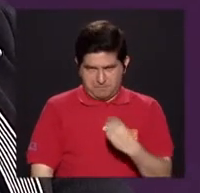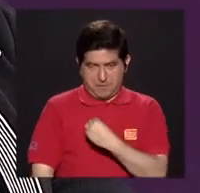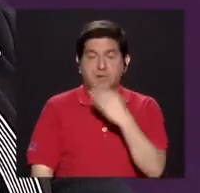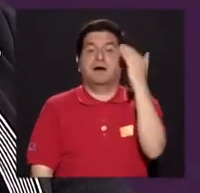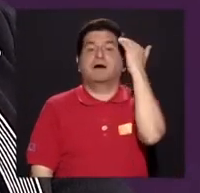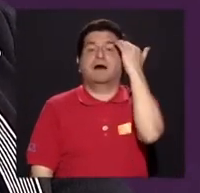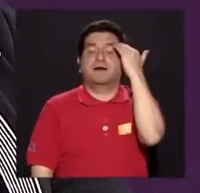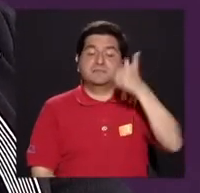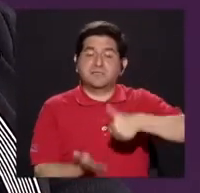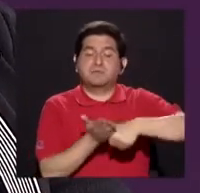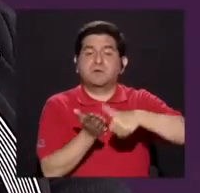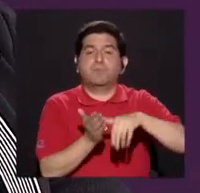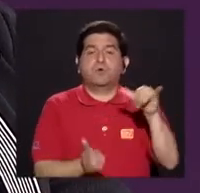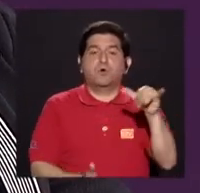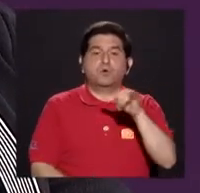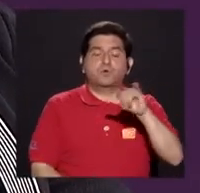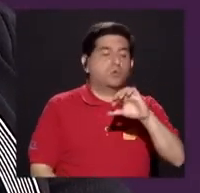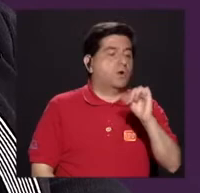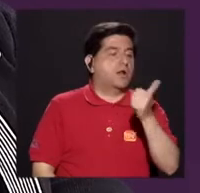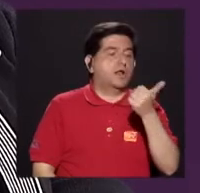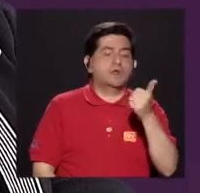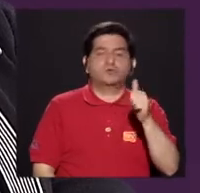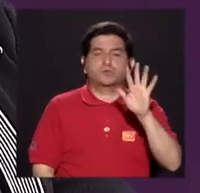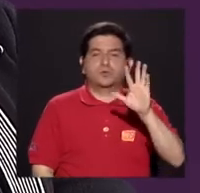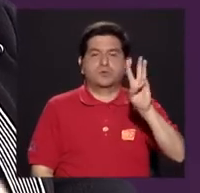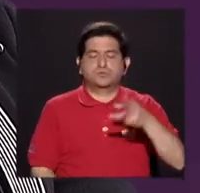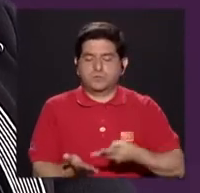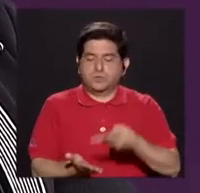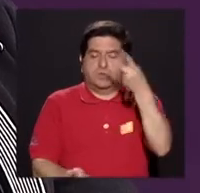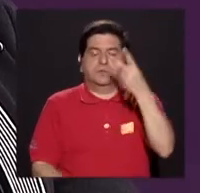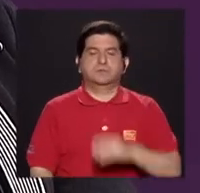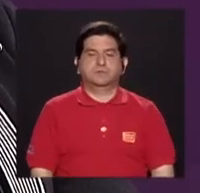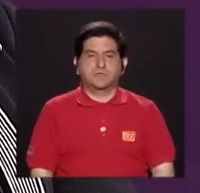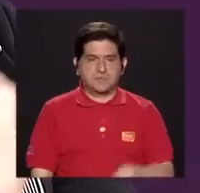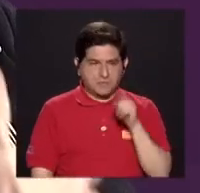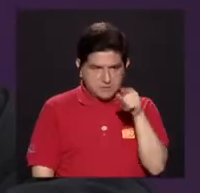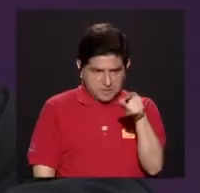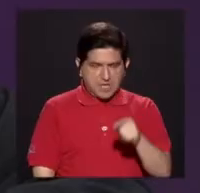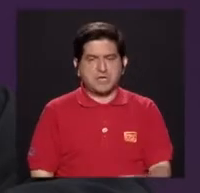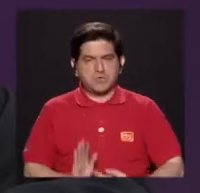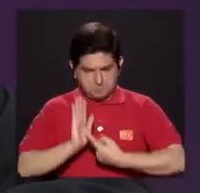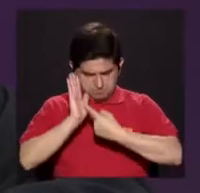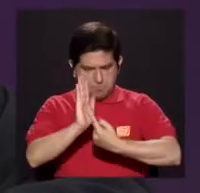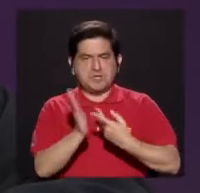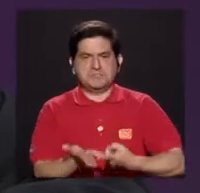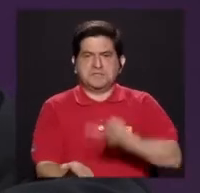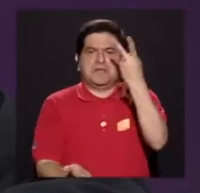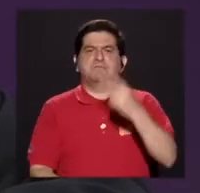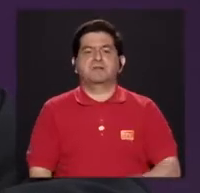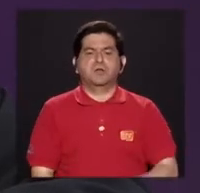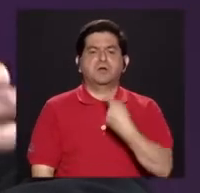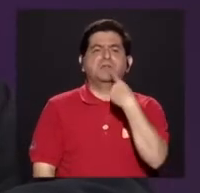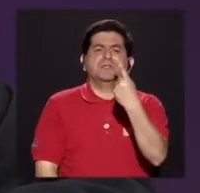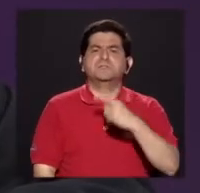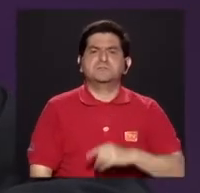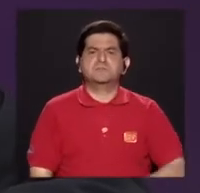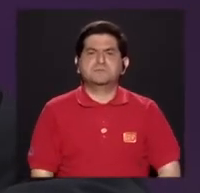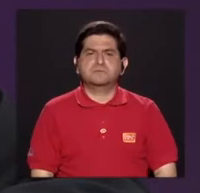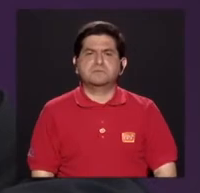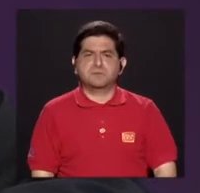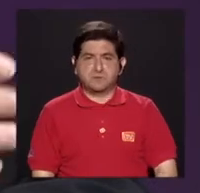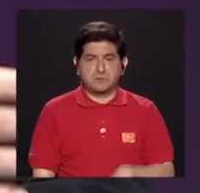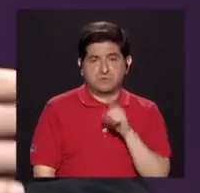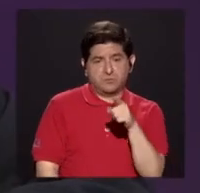saben que su voto vale igual que el de los otros 56 y ponen en evidencia ese valor cuando van y dicen: